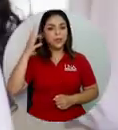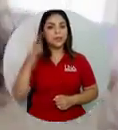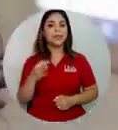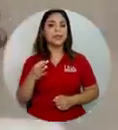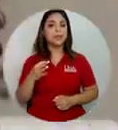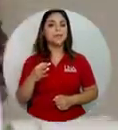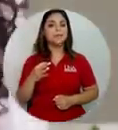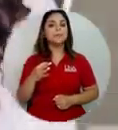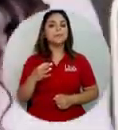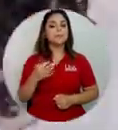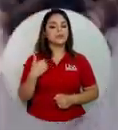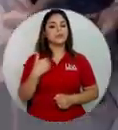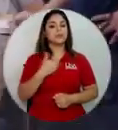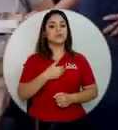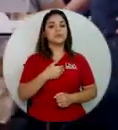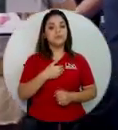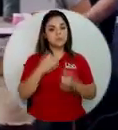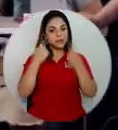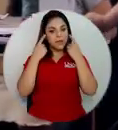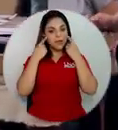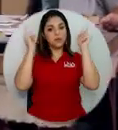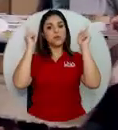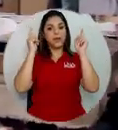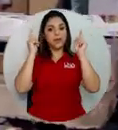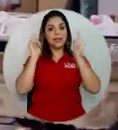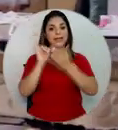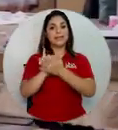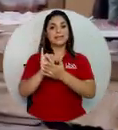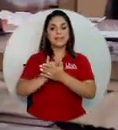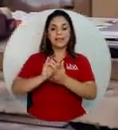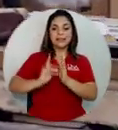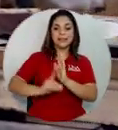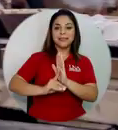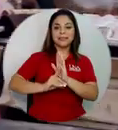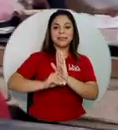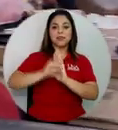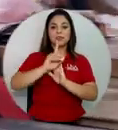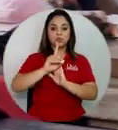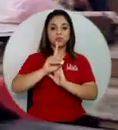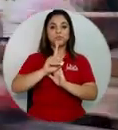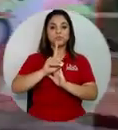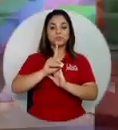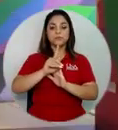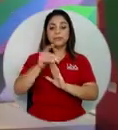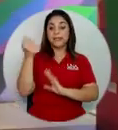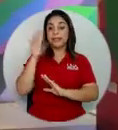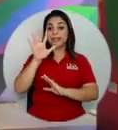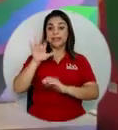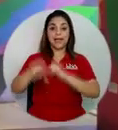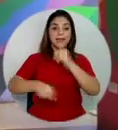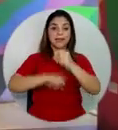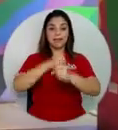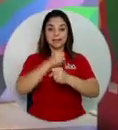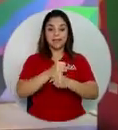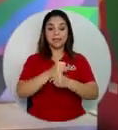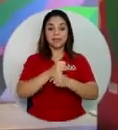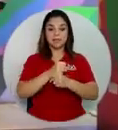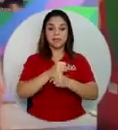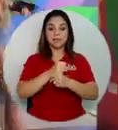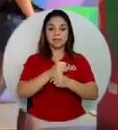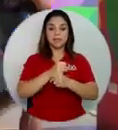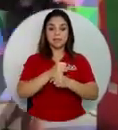y creo que vamos a apuntar hacia ese desarrollo. El 15 aniversario